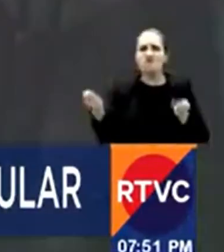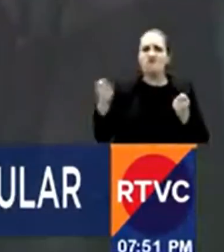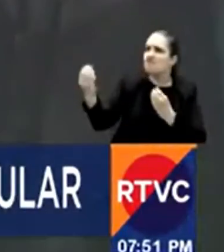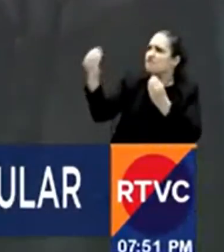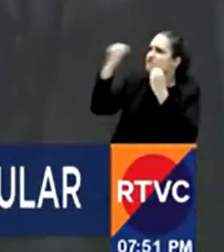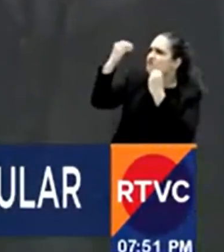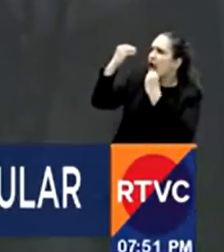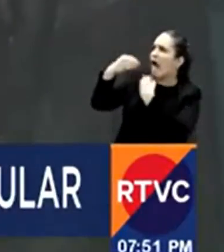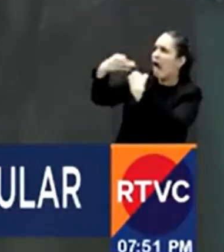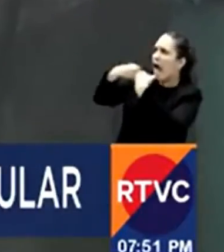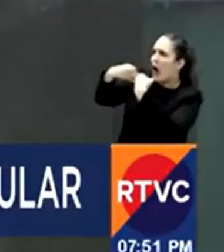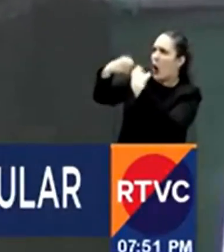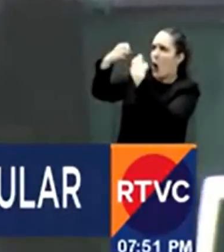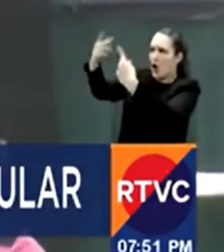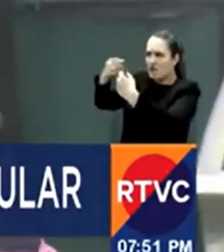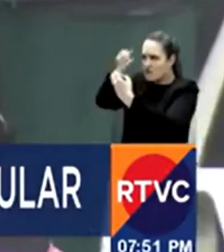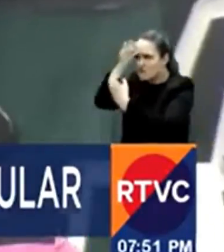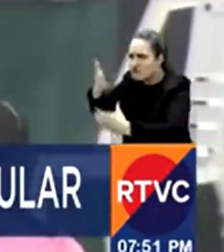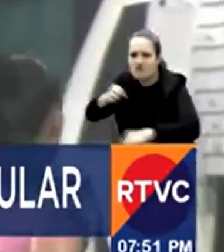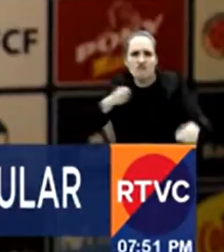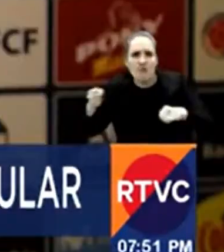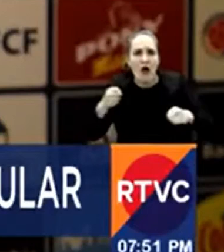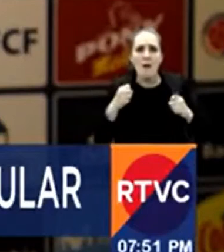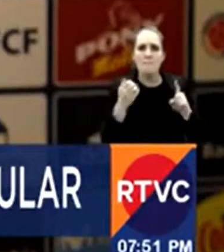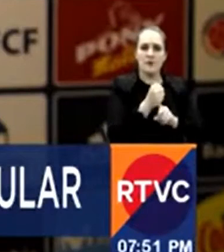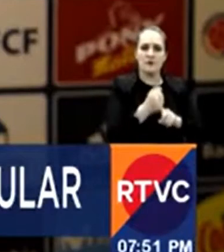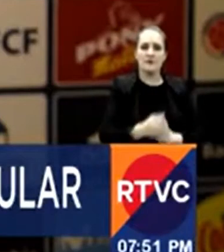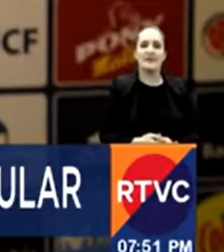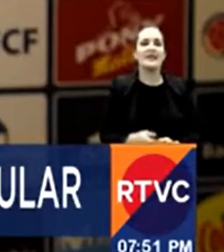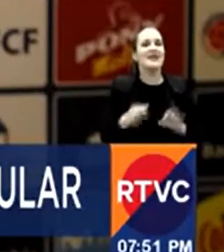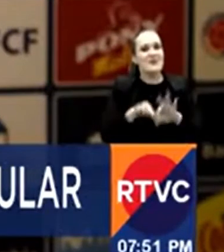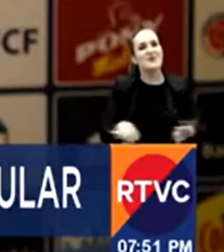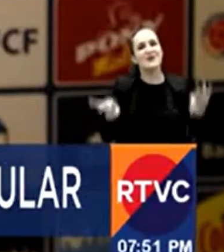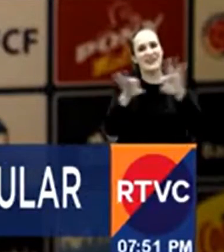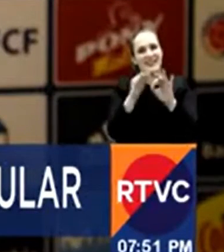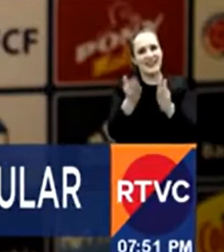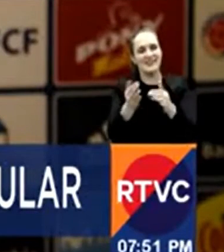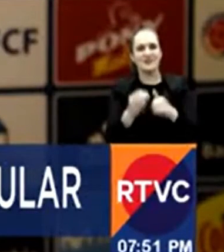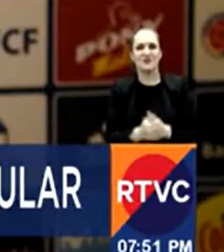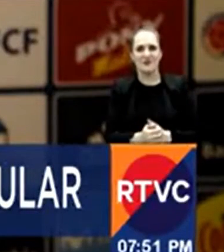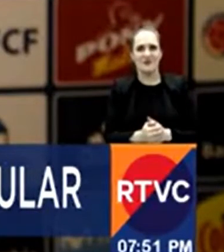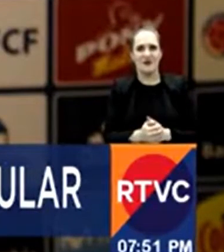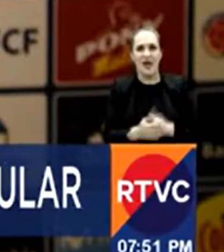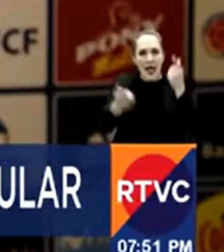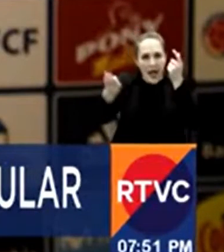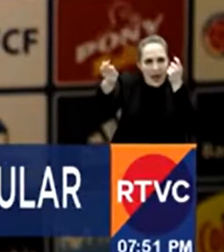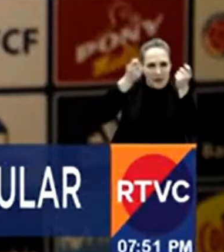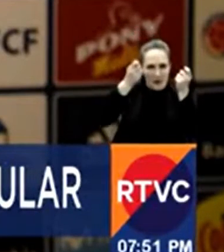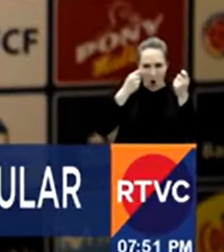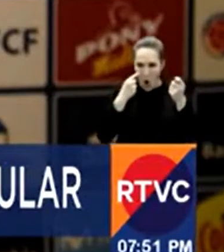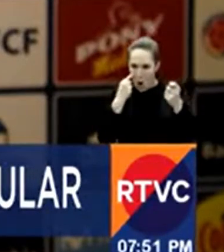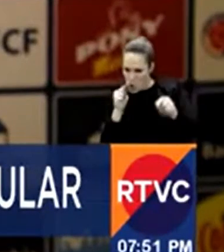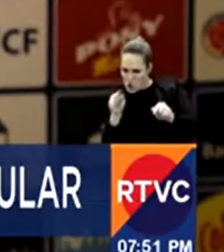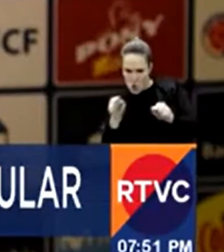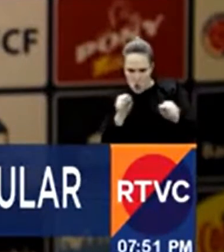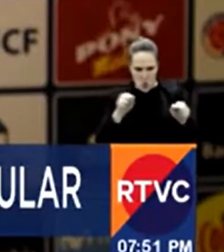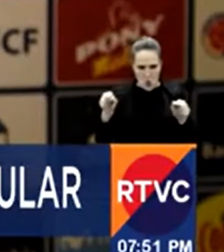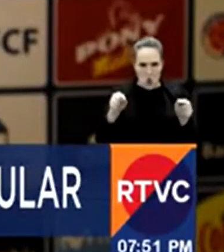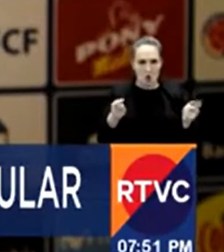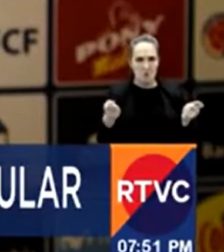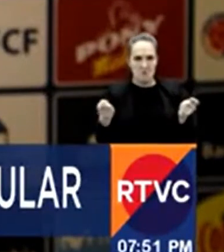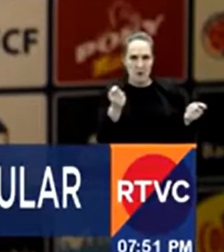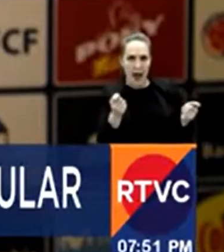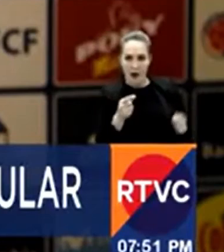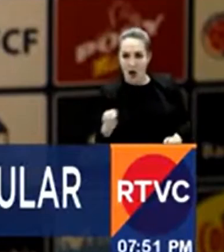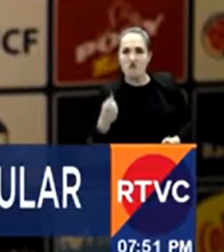que su entrenador plantee su idea para el grupo. Y para esto es muy importante el trabajo táctico, tener un equipo corto en la